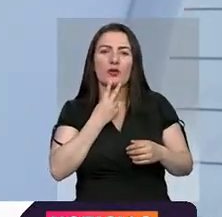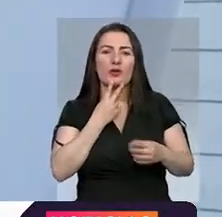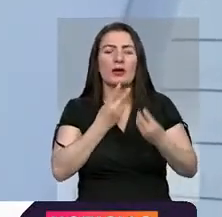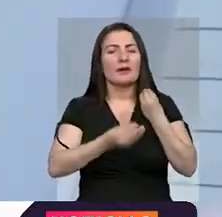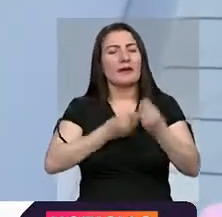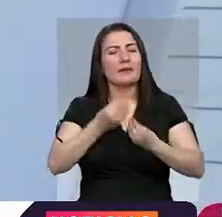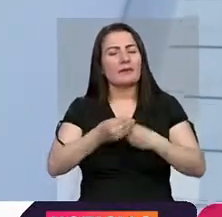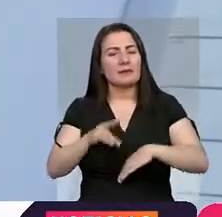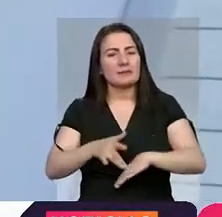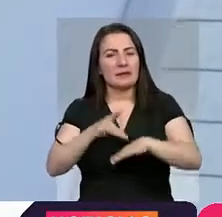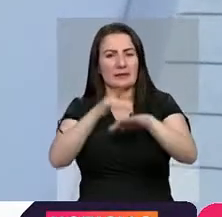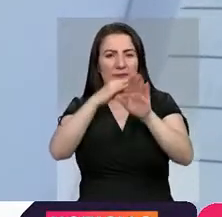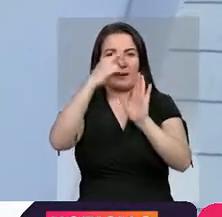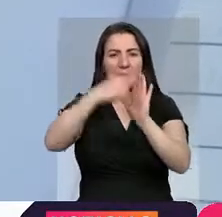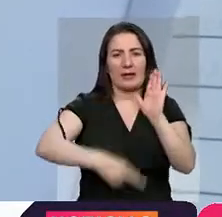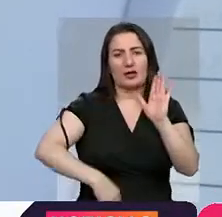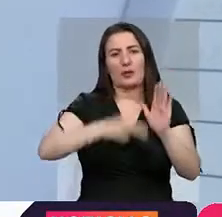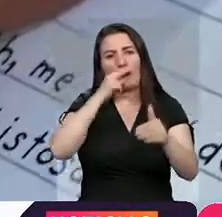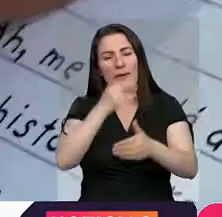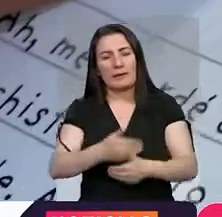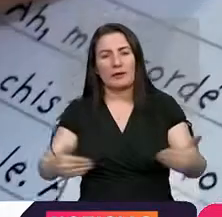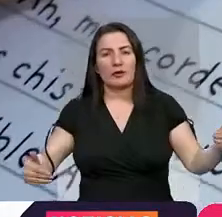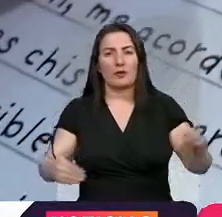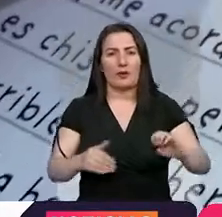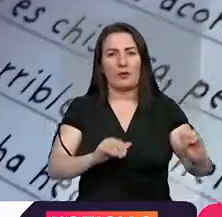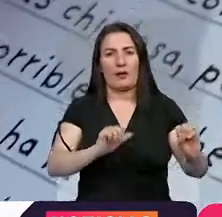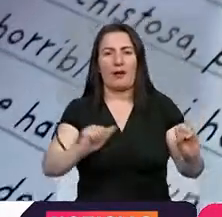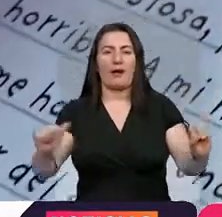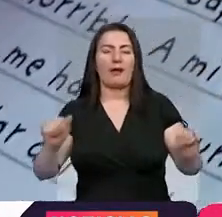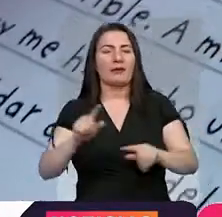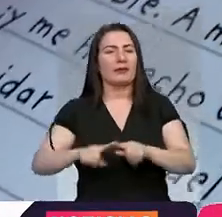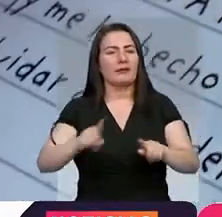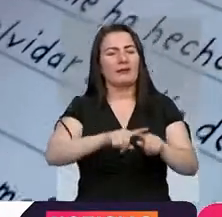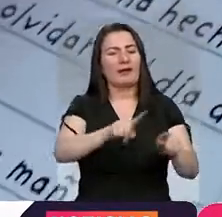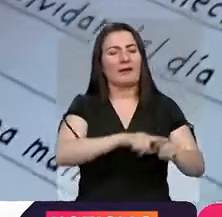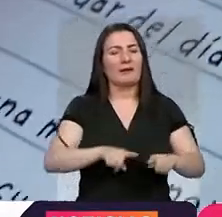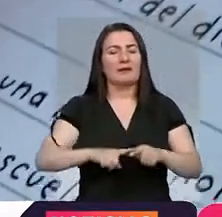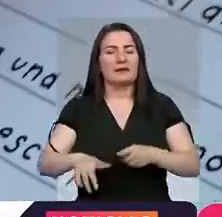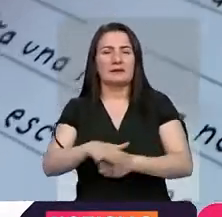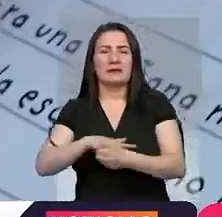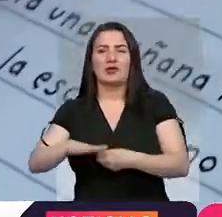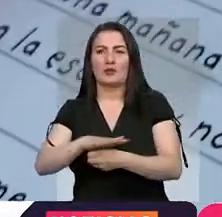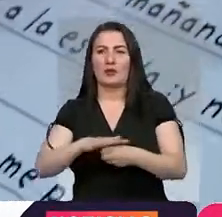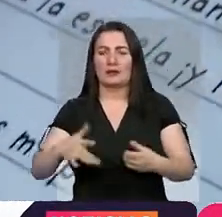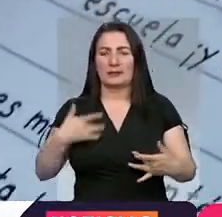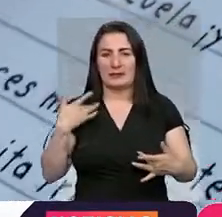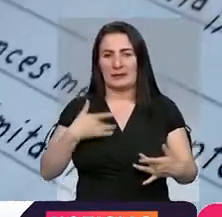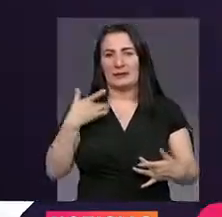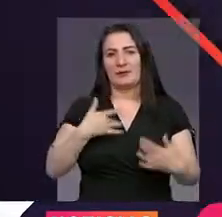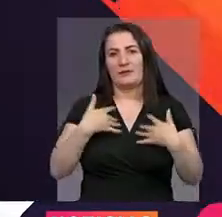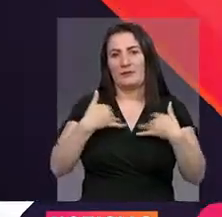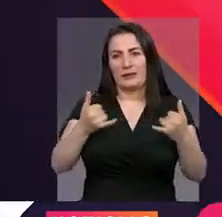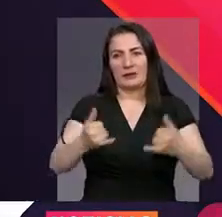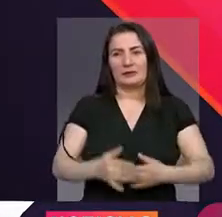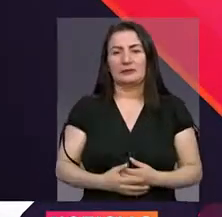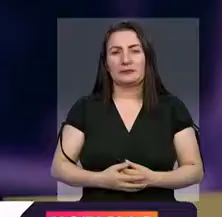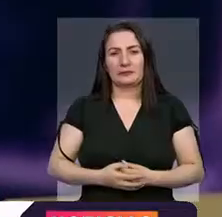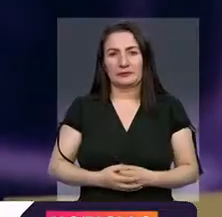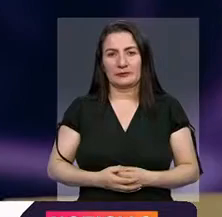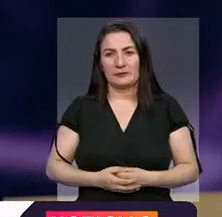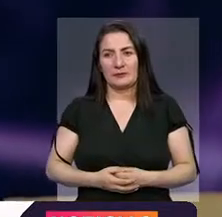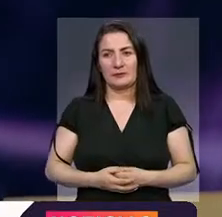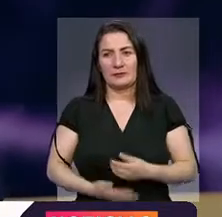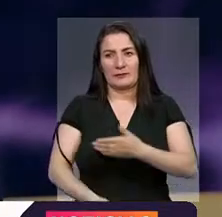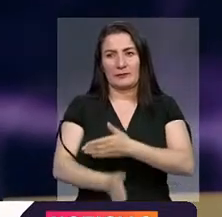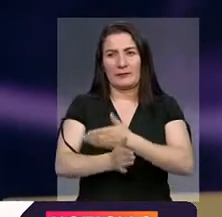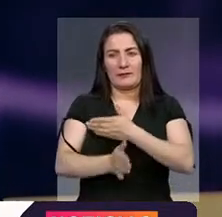para incentivar la lectura en los niños y niñas a través de divertidas situaciones que los hará sentir identificados.